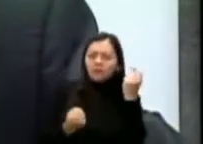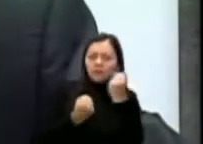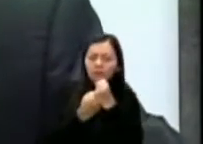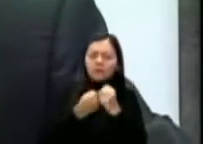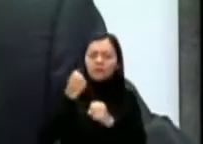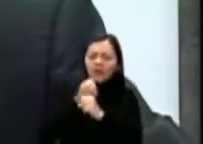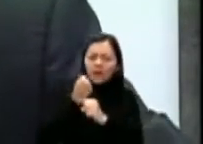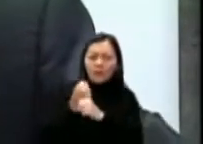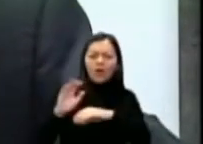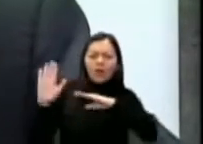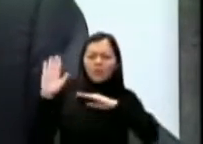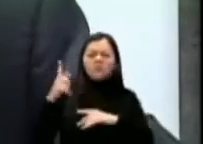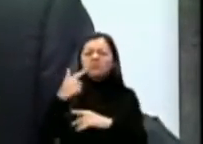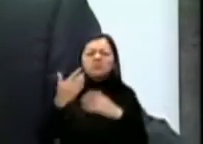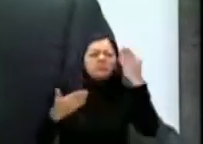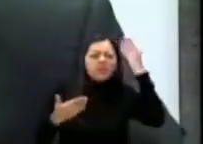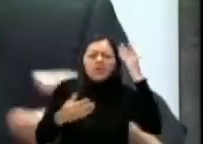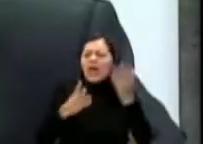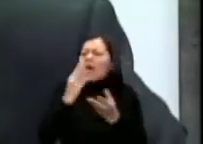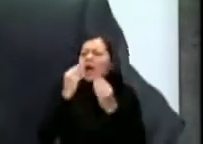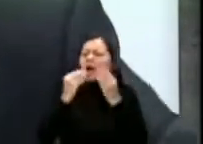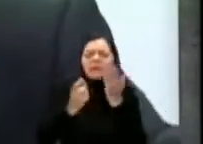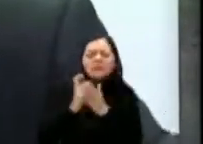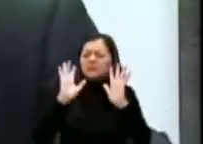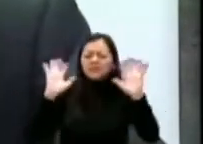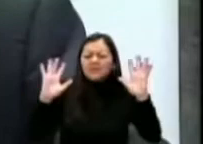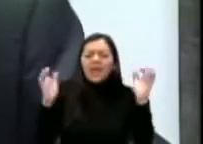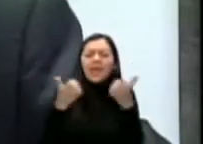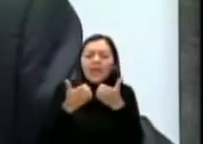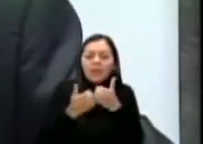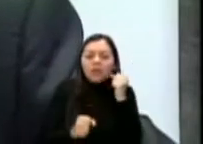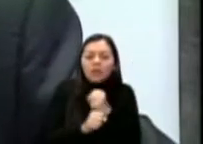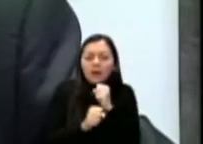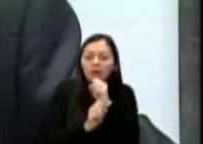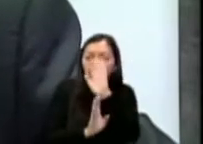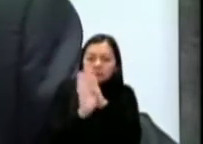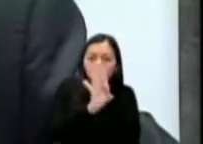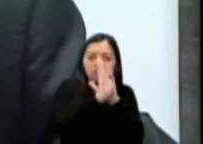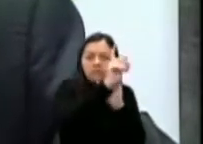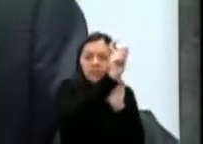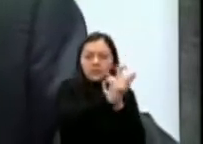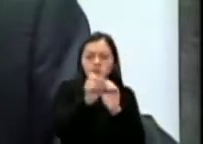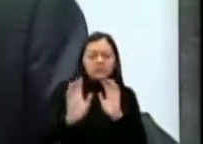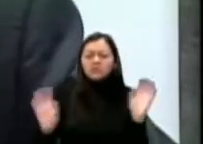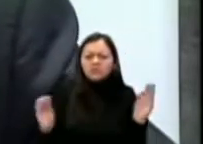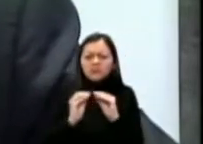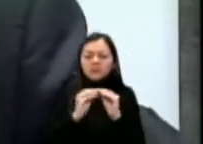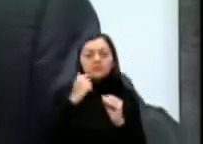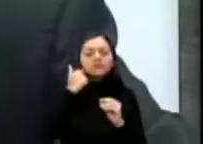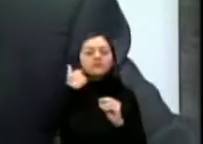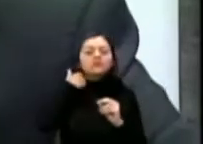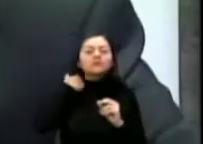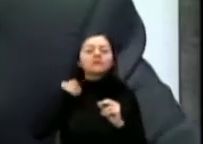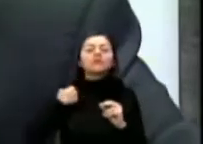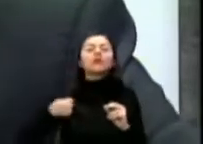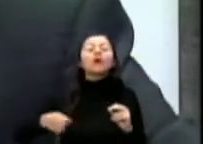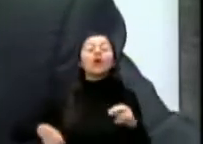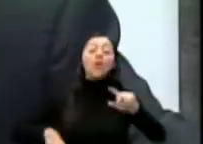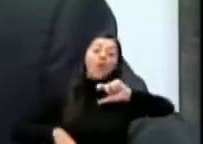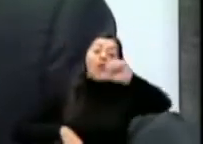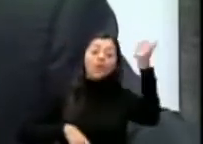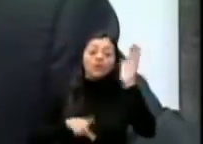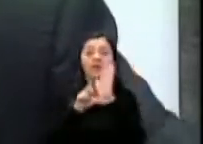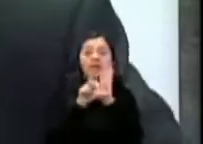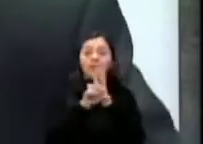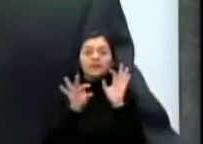de compromiso de compromiso con su gente de trabajar en equipo por desarrollo amazónico pero hay otra ley también muy importante para la amazónico